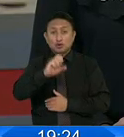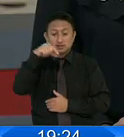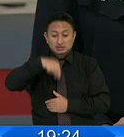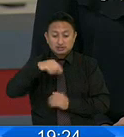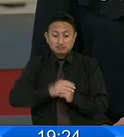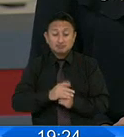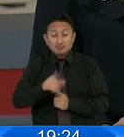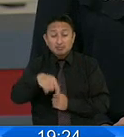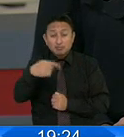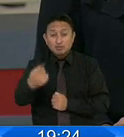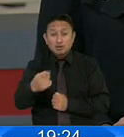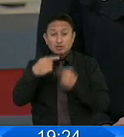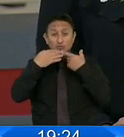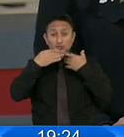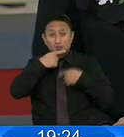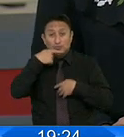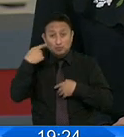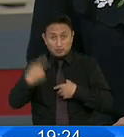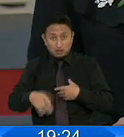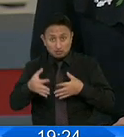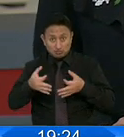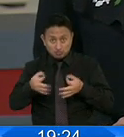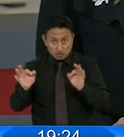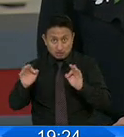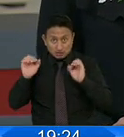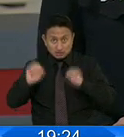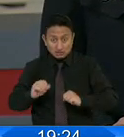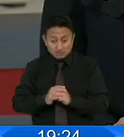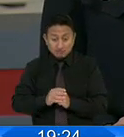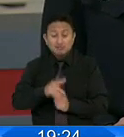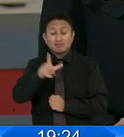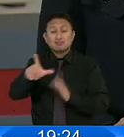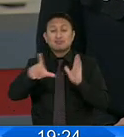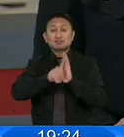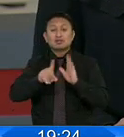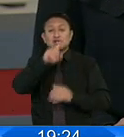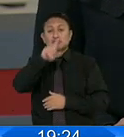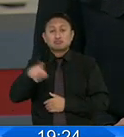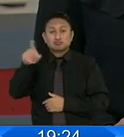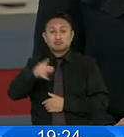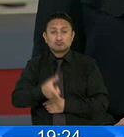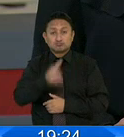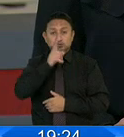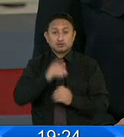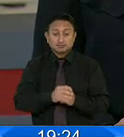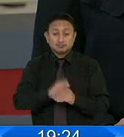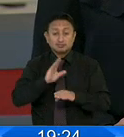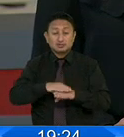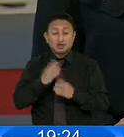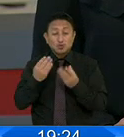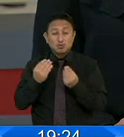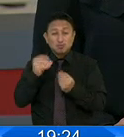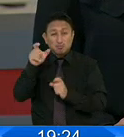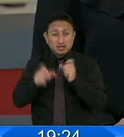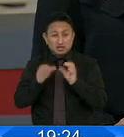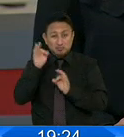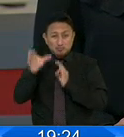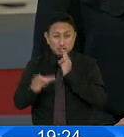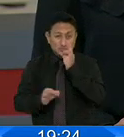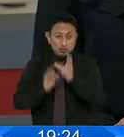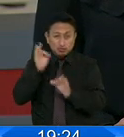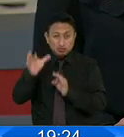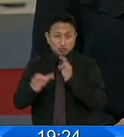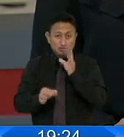ley seca y se restrinja la movilidad durante todo el feriado de carnaval. Esto por el incremento de casos de COVID y saturación de